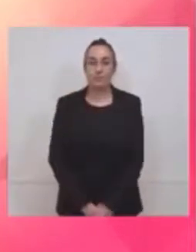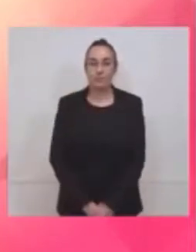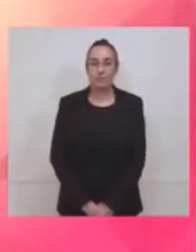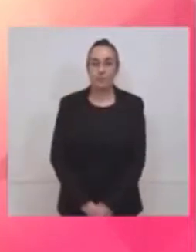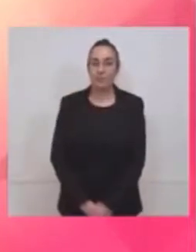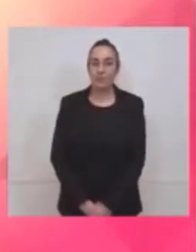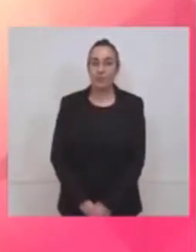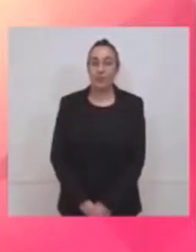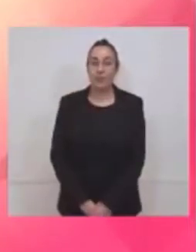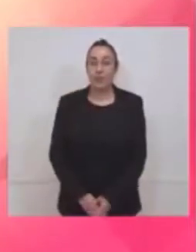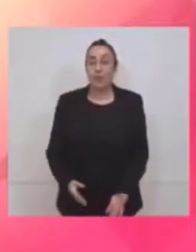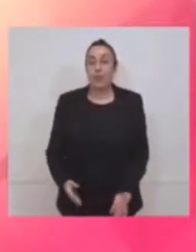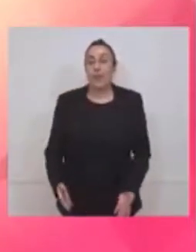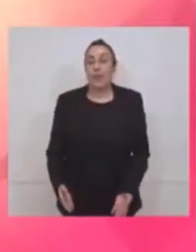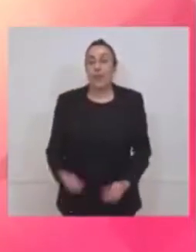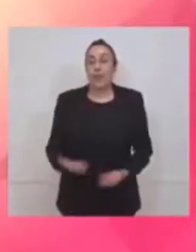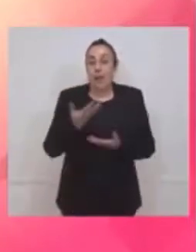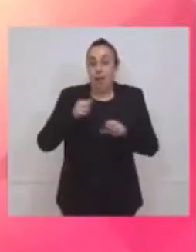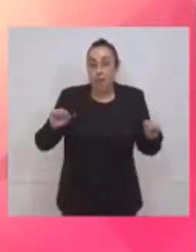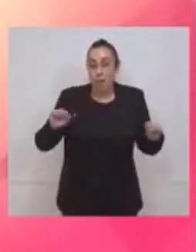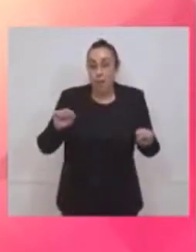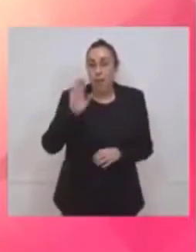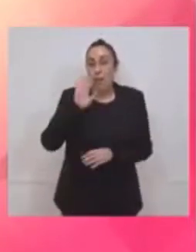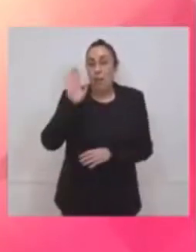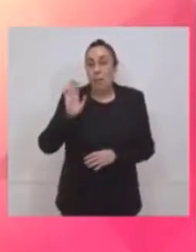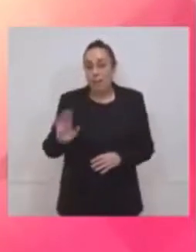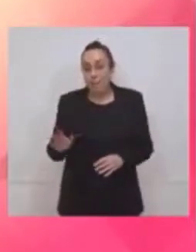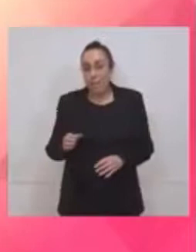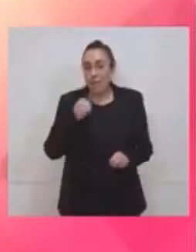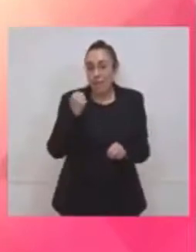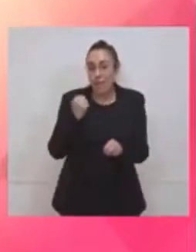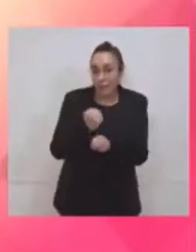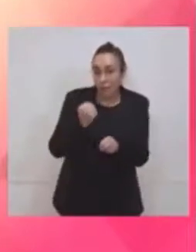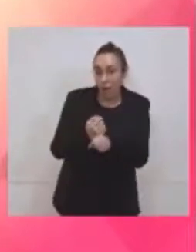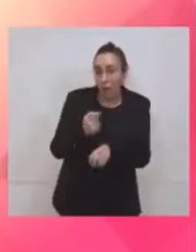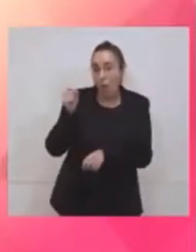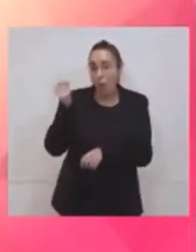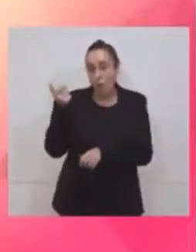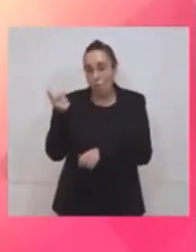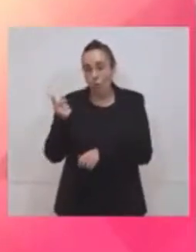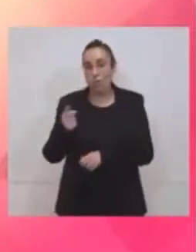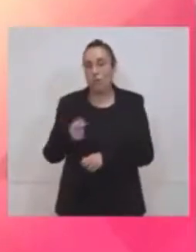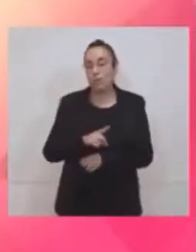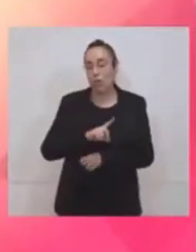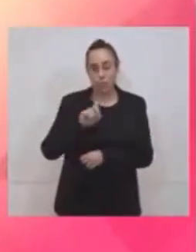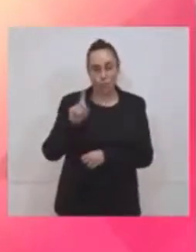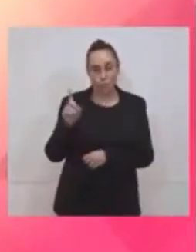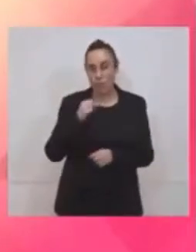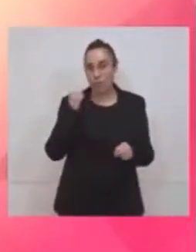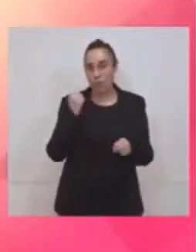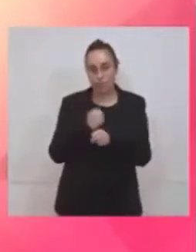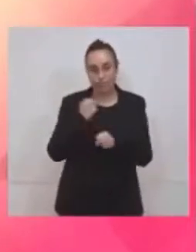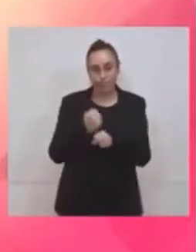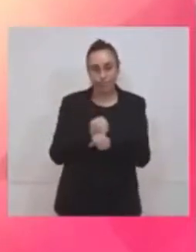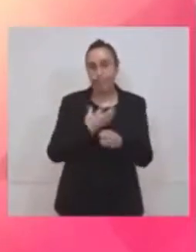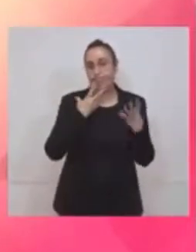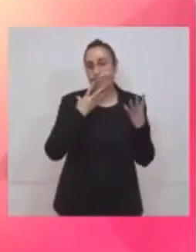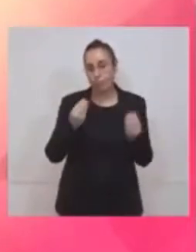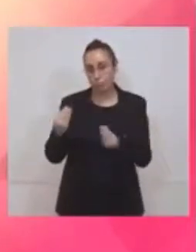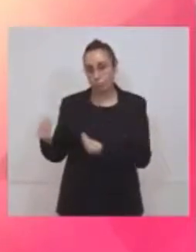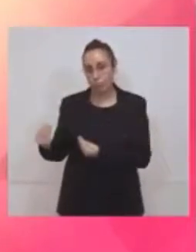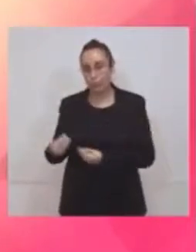todo el año, la realidad es que no dejamos de hacerlo hasta el final. Entre reuniones, diseño, elaboración y venta de